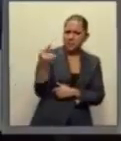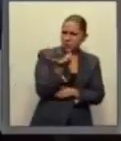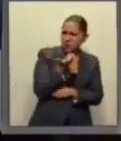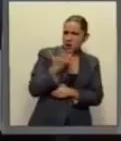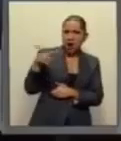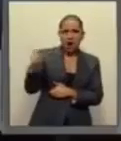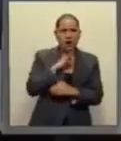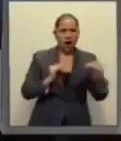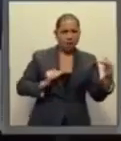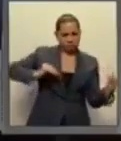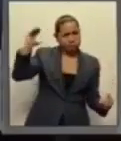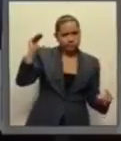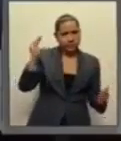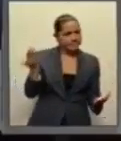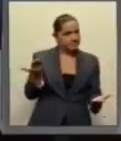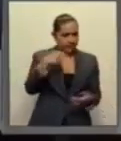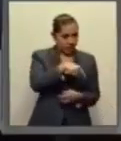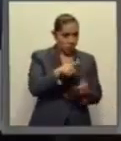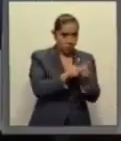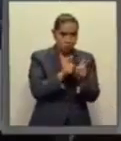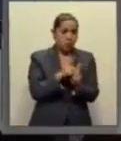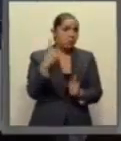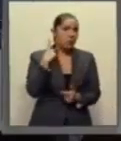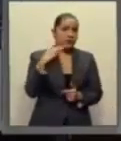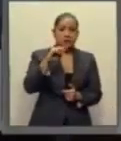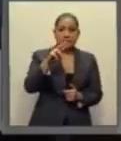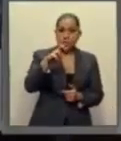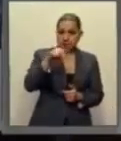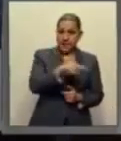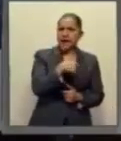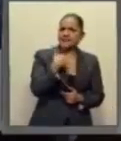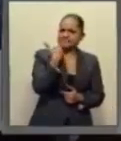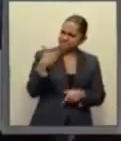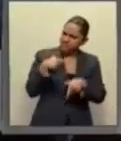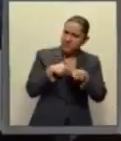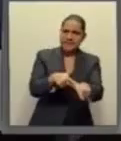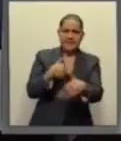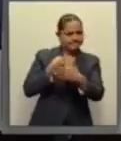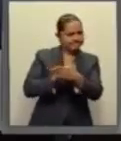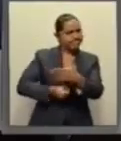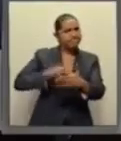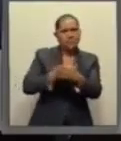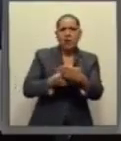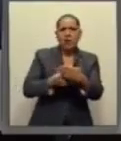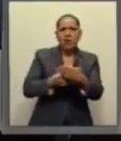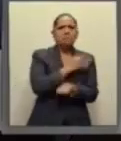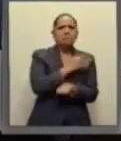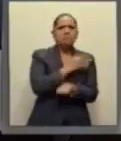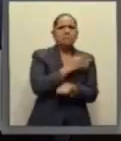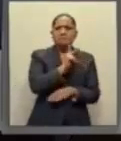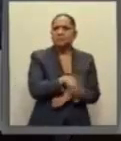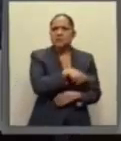pugnando como seguramente Juárez lo haría, porque se revise el funcionamiento de todo el gobierno para